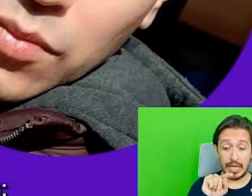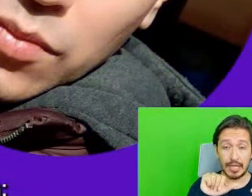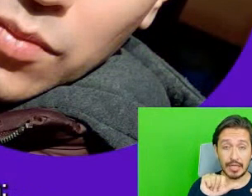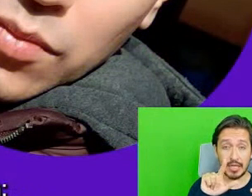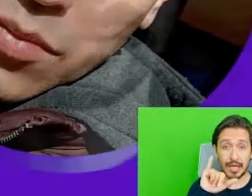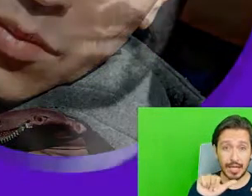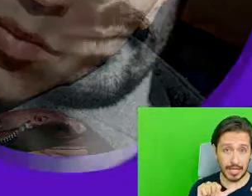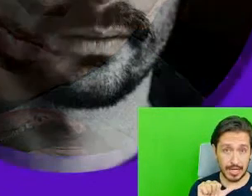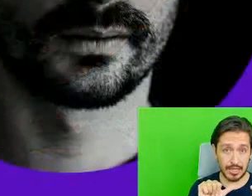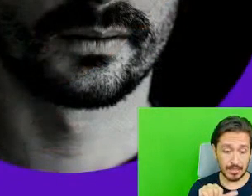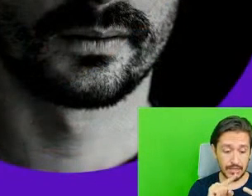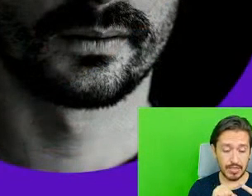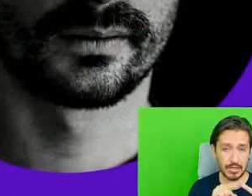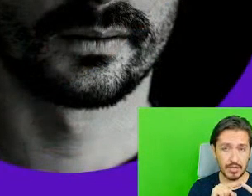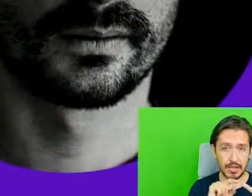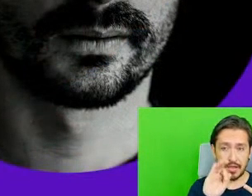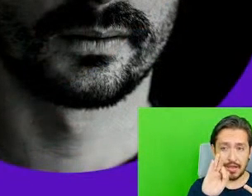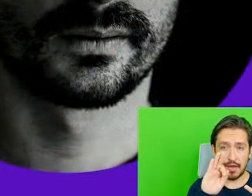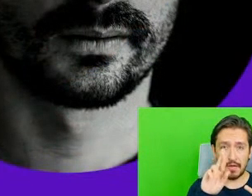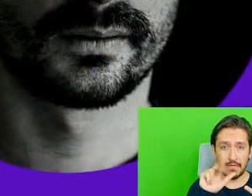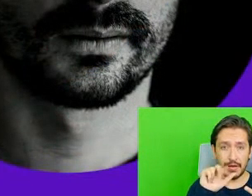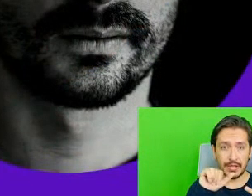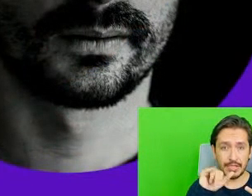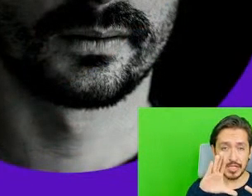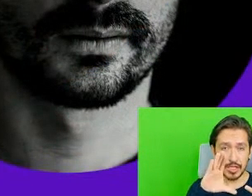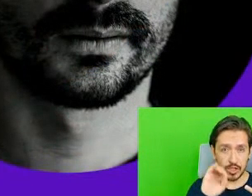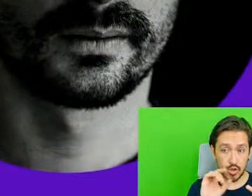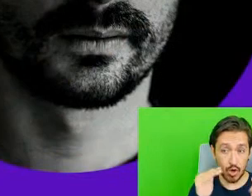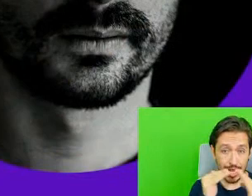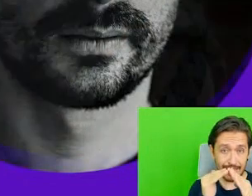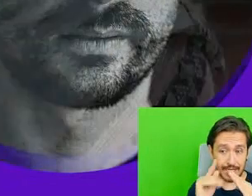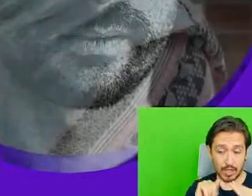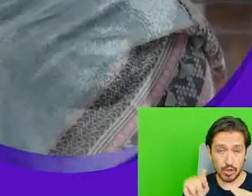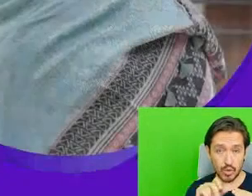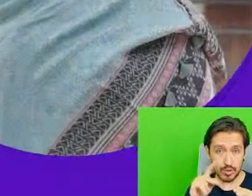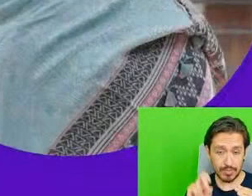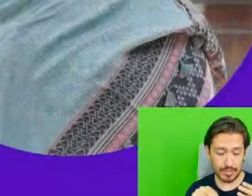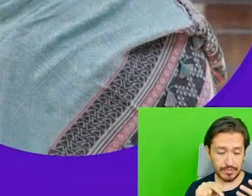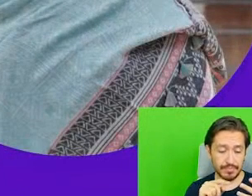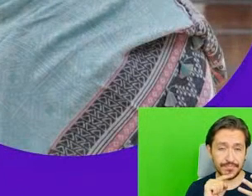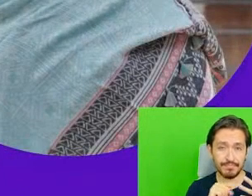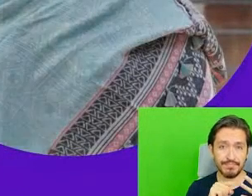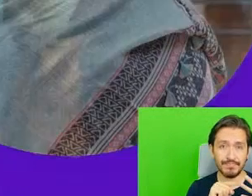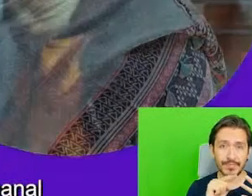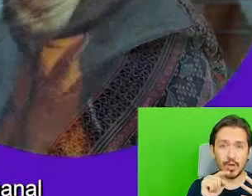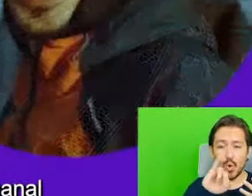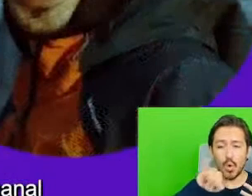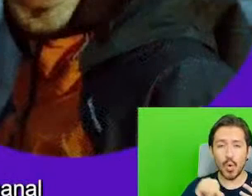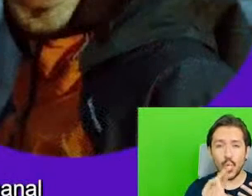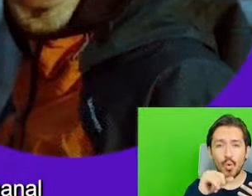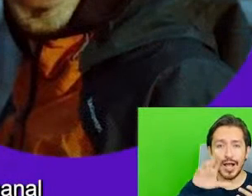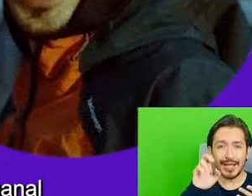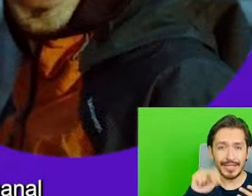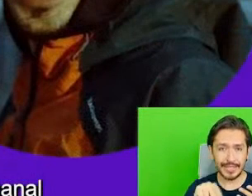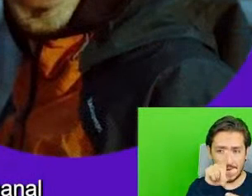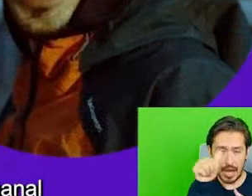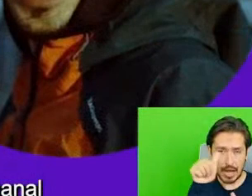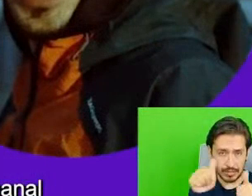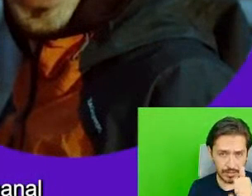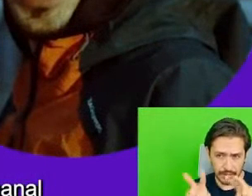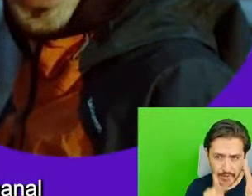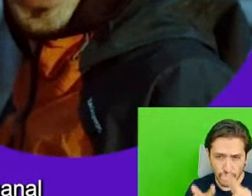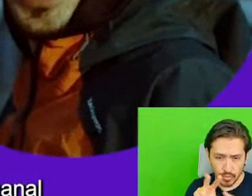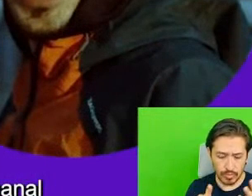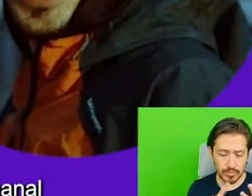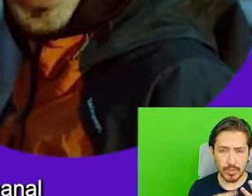Cultura de Tuxpan; Joaquín Urrutia, artista visual; Patricia Ursúa, del Centro Cultural Beckman; y Jorge Natera, de la Dirección de